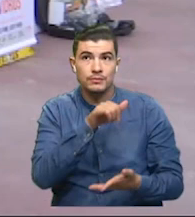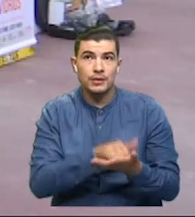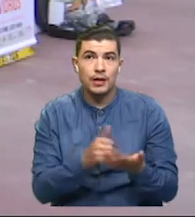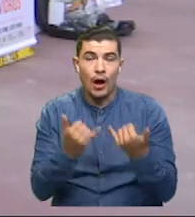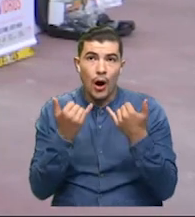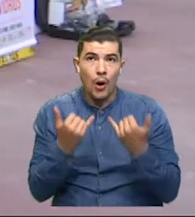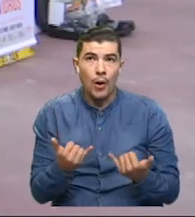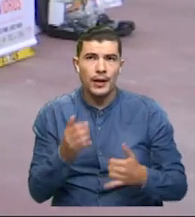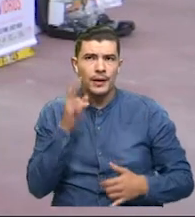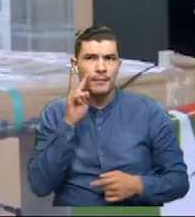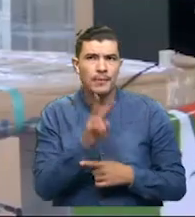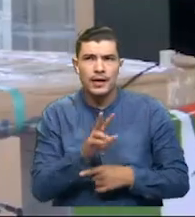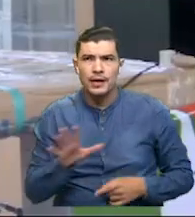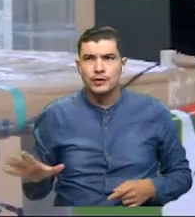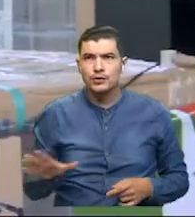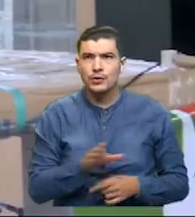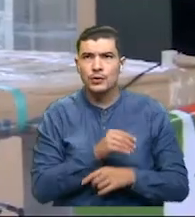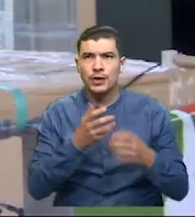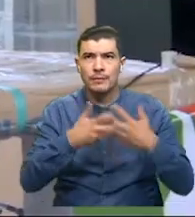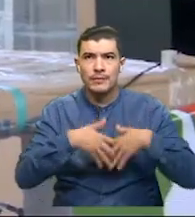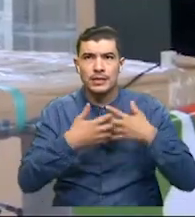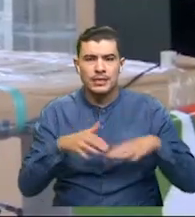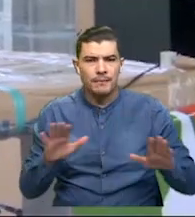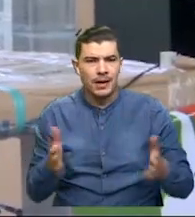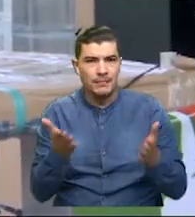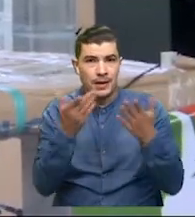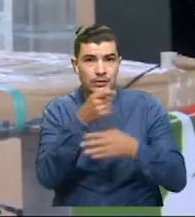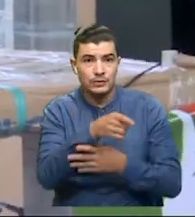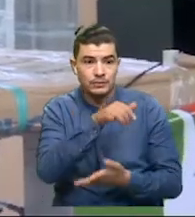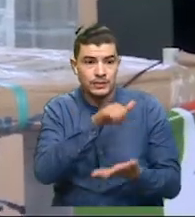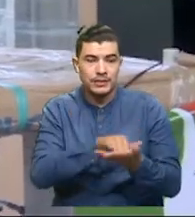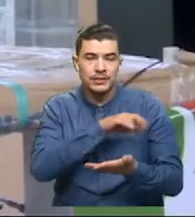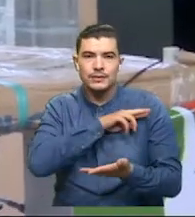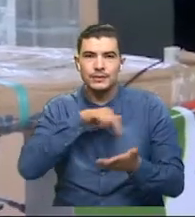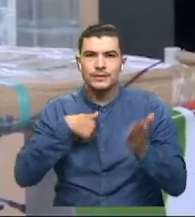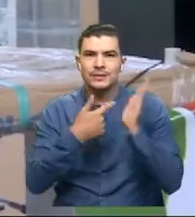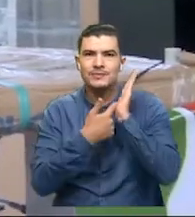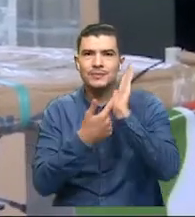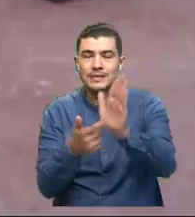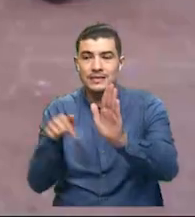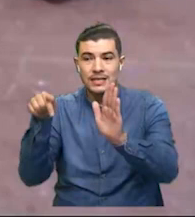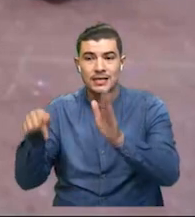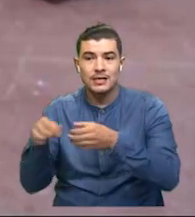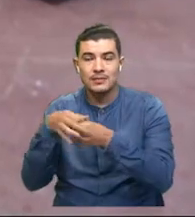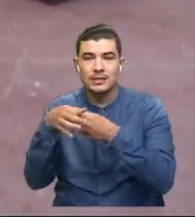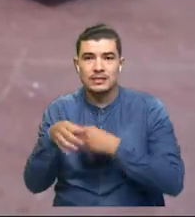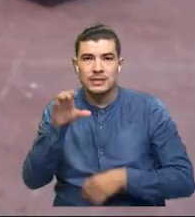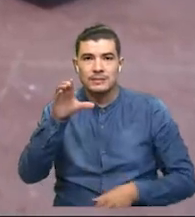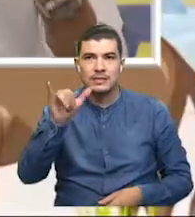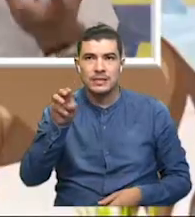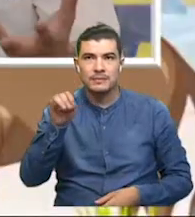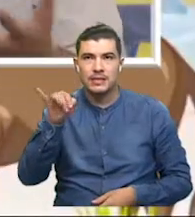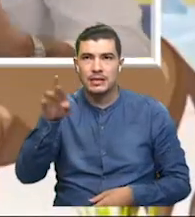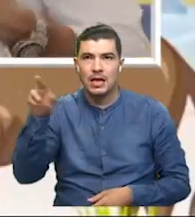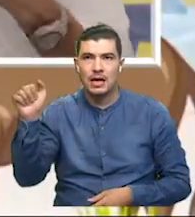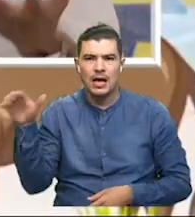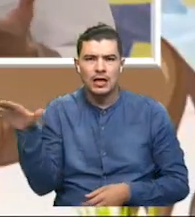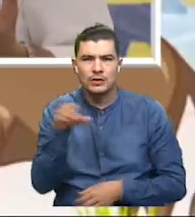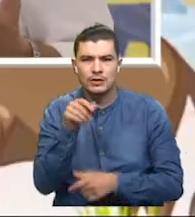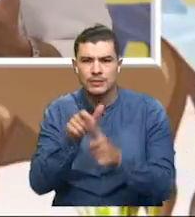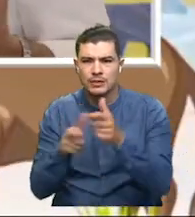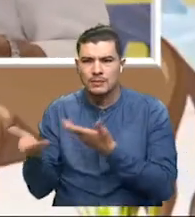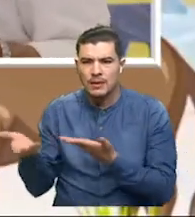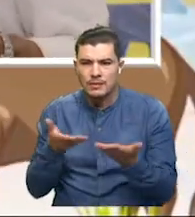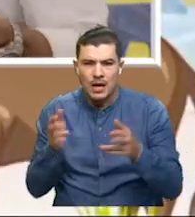a través de todas estas unidades productivas le entregamos una muestra a los cimitarreños, a los tenderos, a los agricultores,